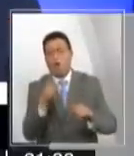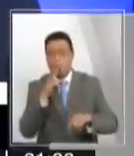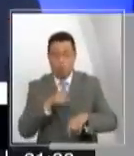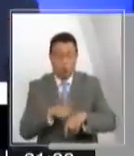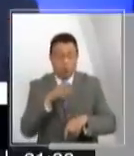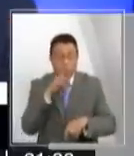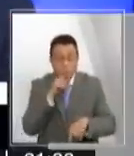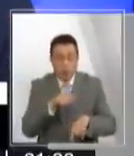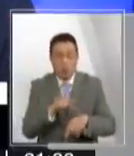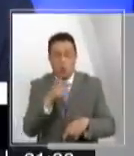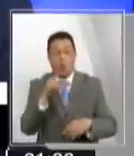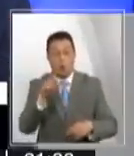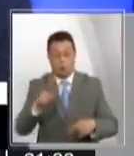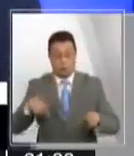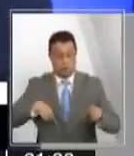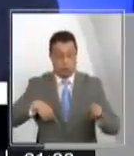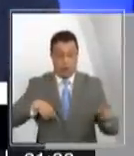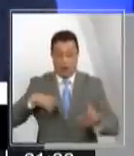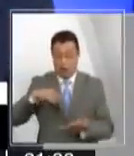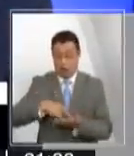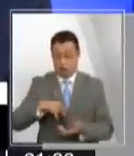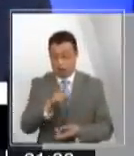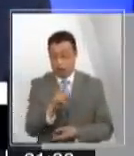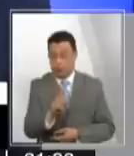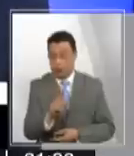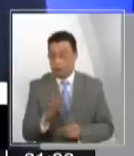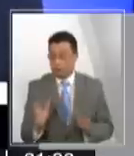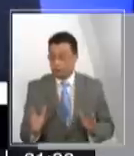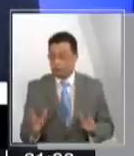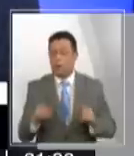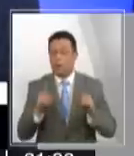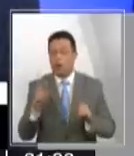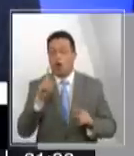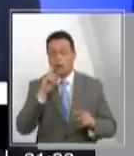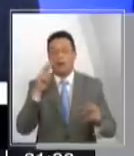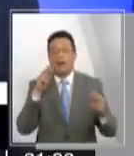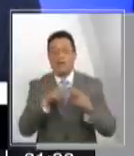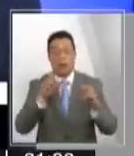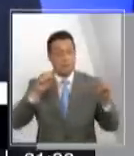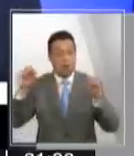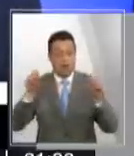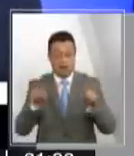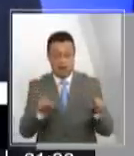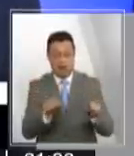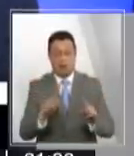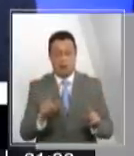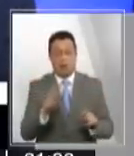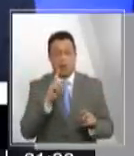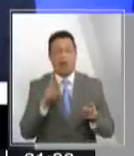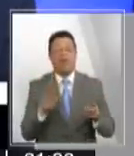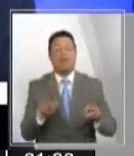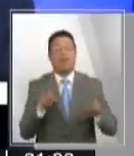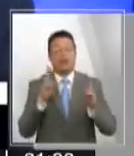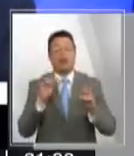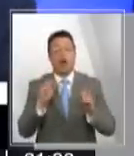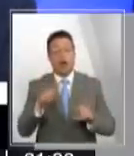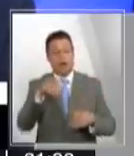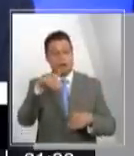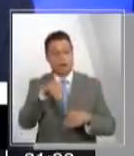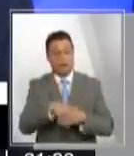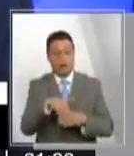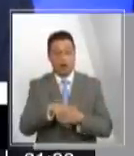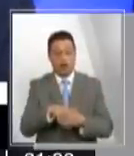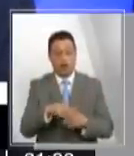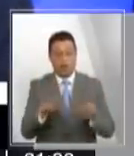por un problema que no creó el Congreso, es una cuestión que no tiene que ver con los políticos. tiene que ver con el derecho a sufragio, el derecho